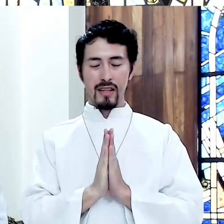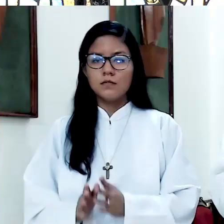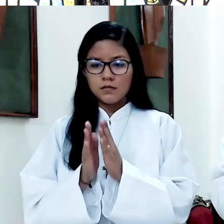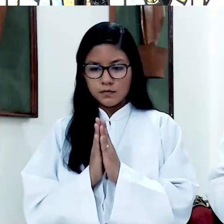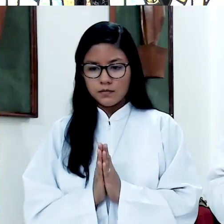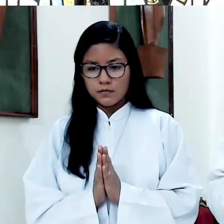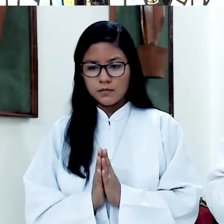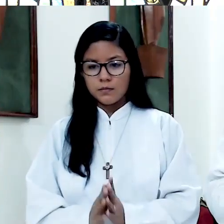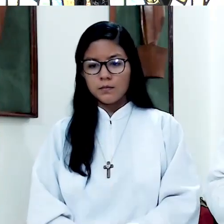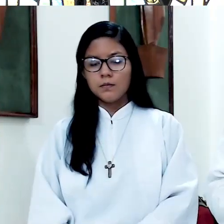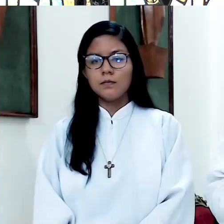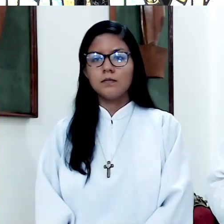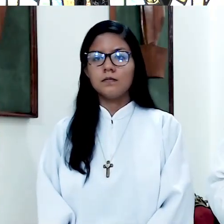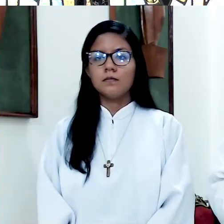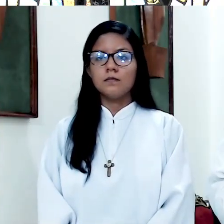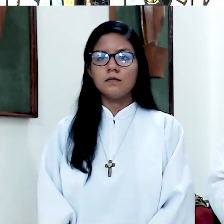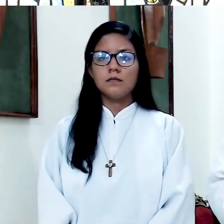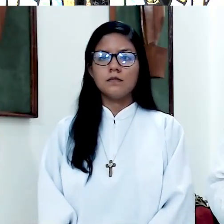Amén.